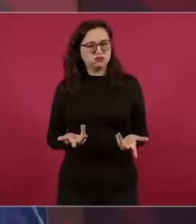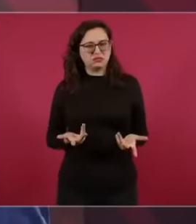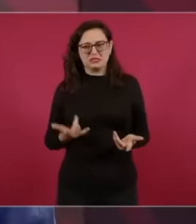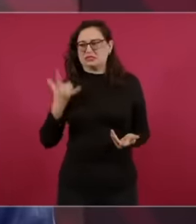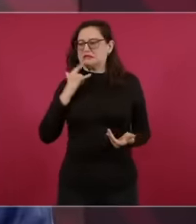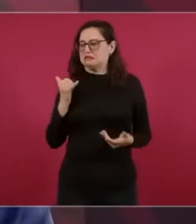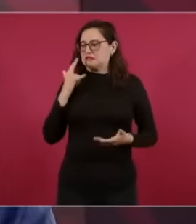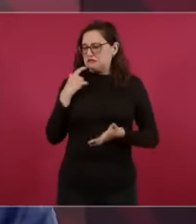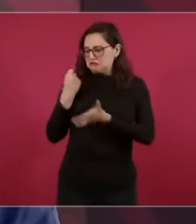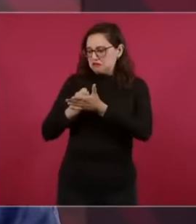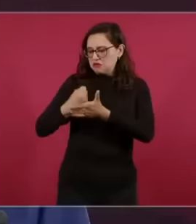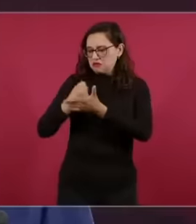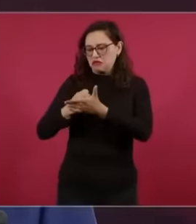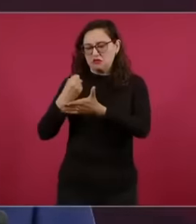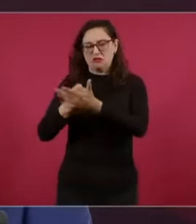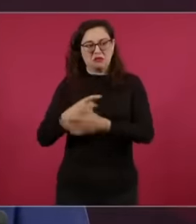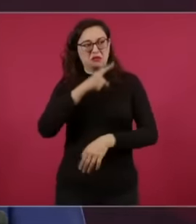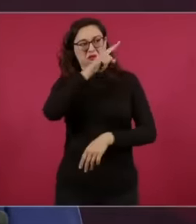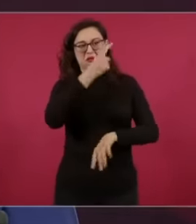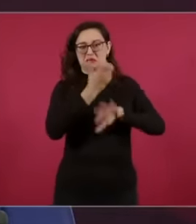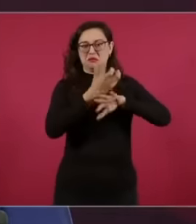para que cualquiera venga,